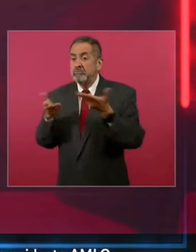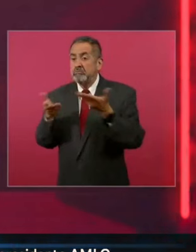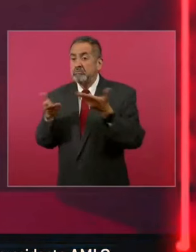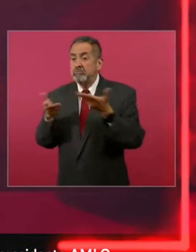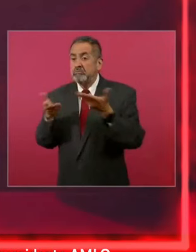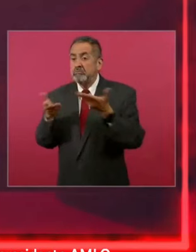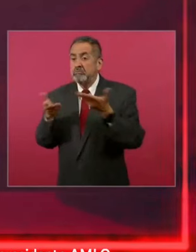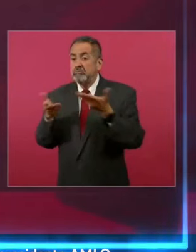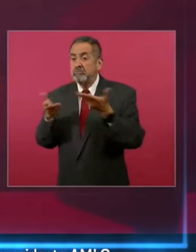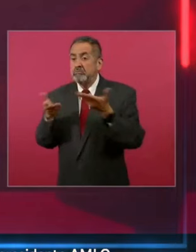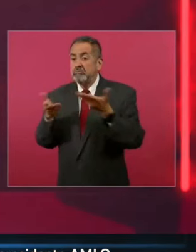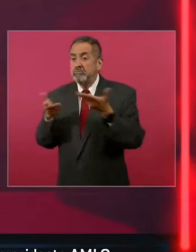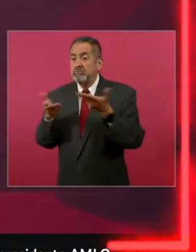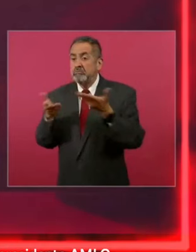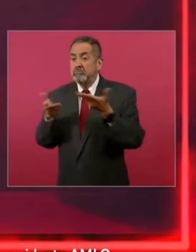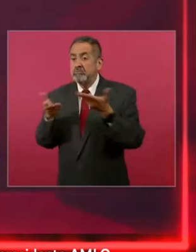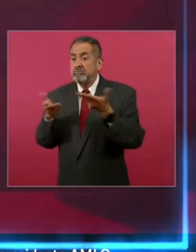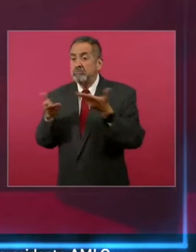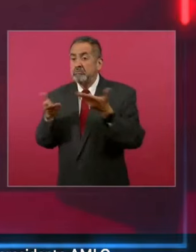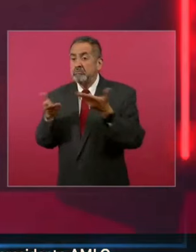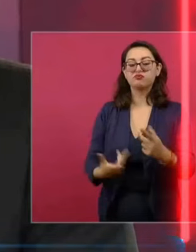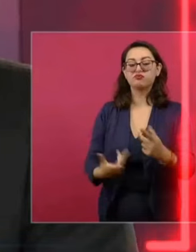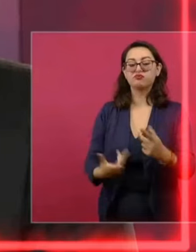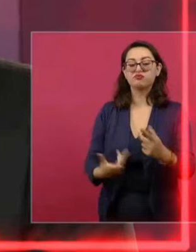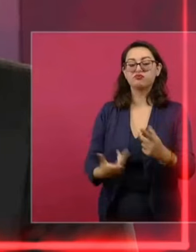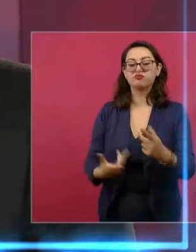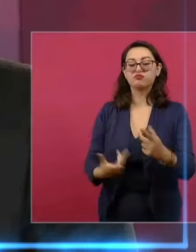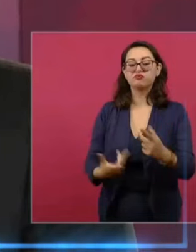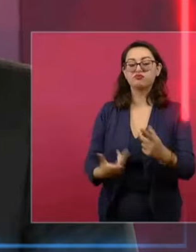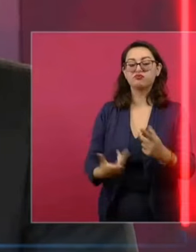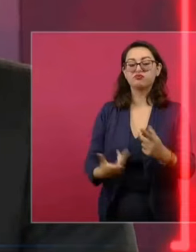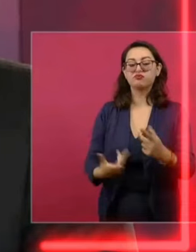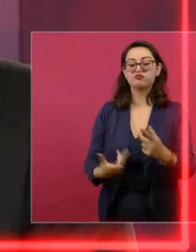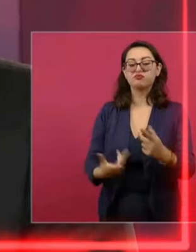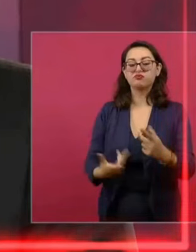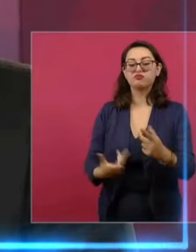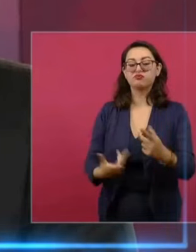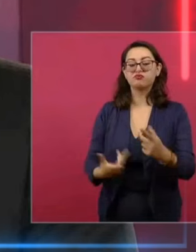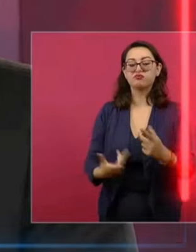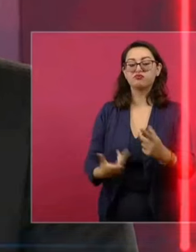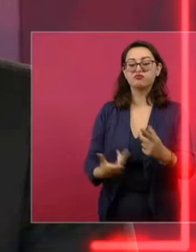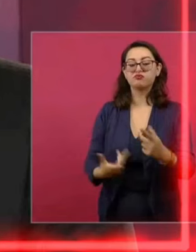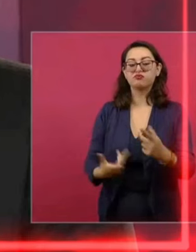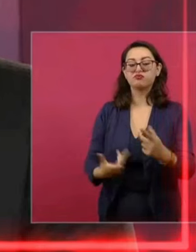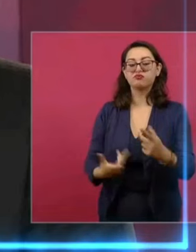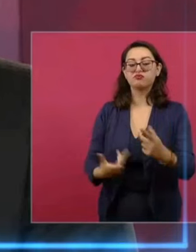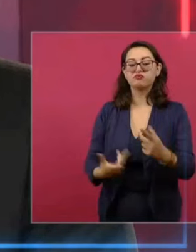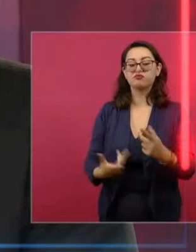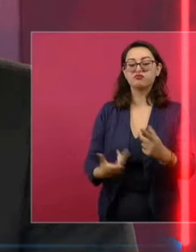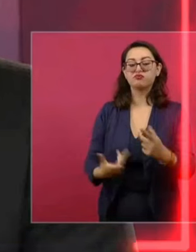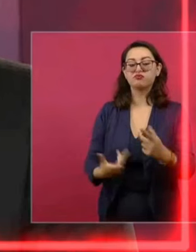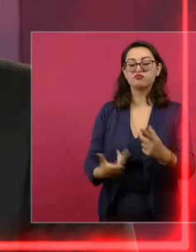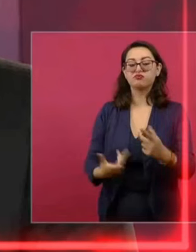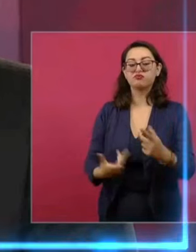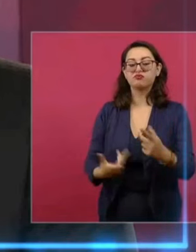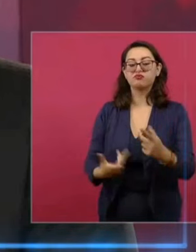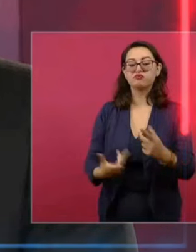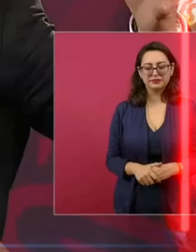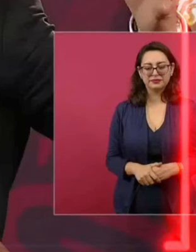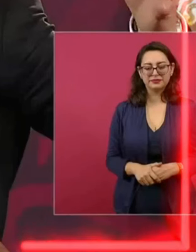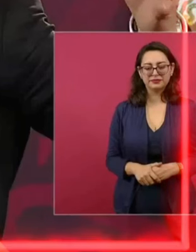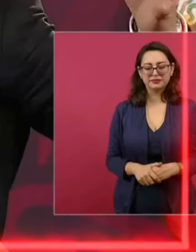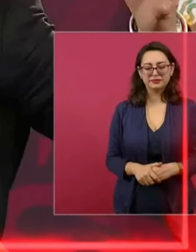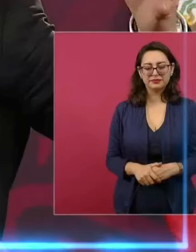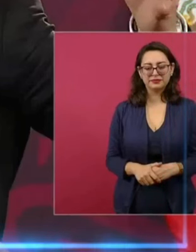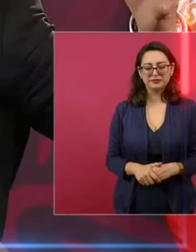playera, la camiseta de feministas, posteriormente la camiseta de ambientalistas, y ahora